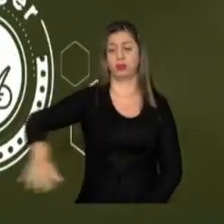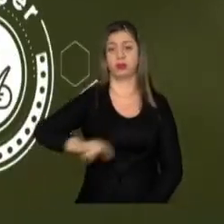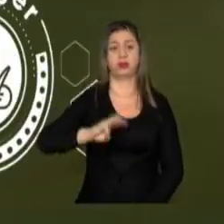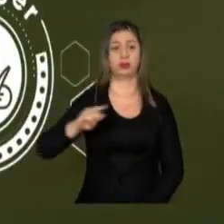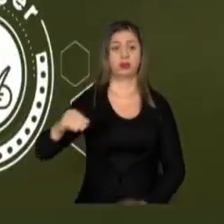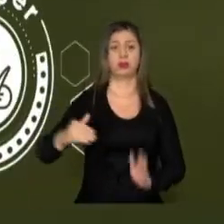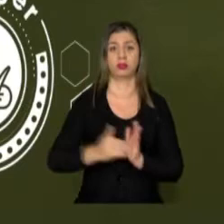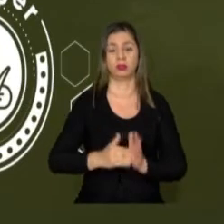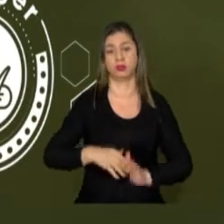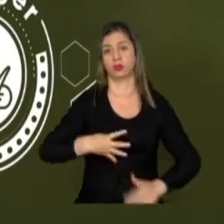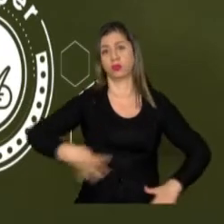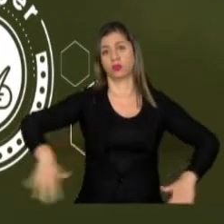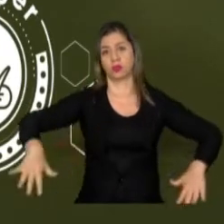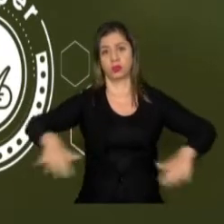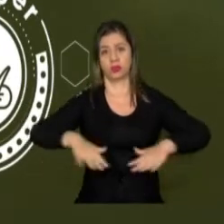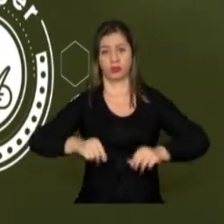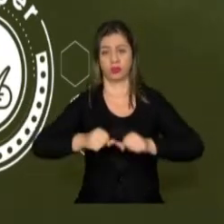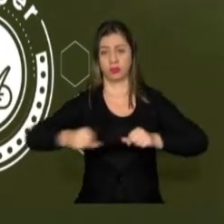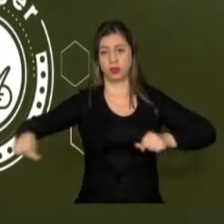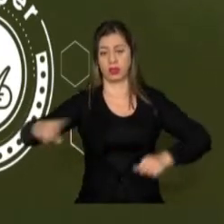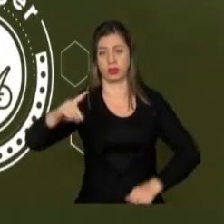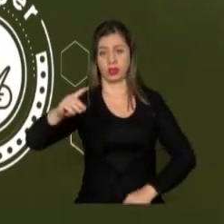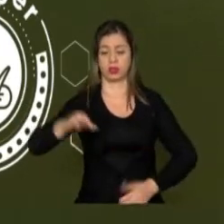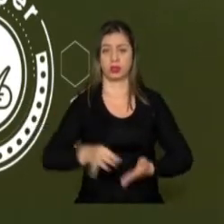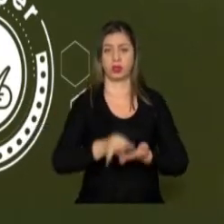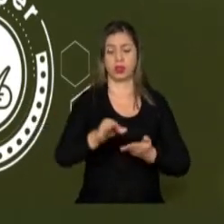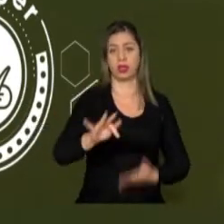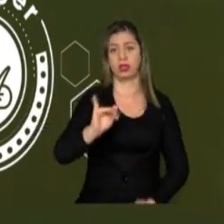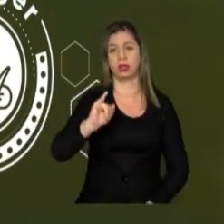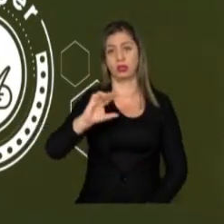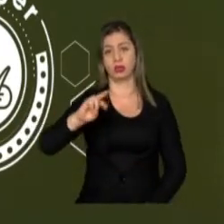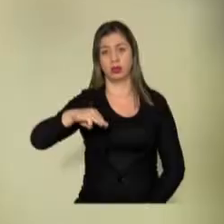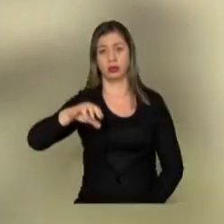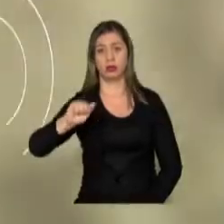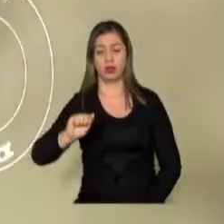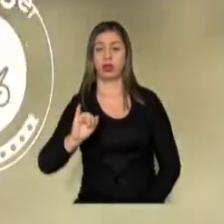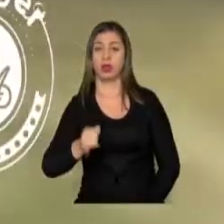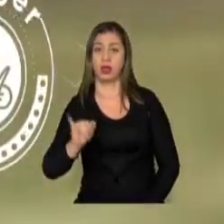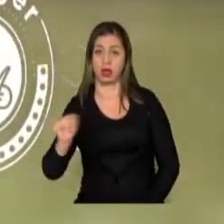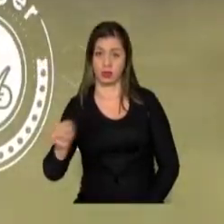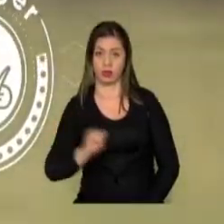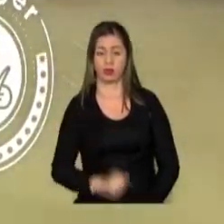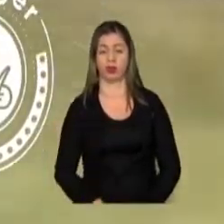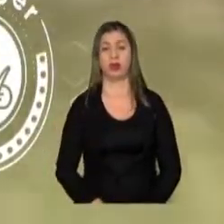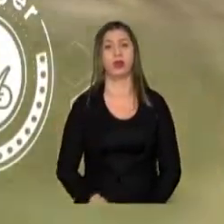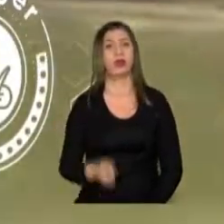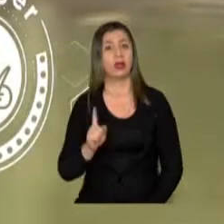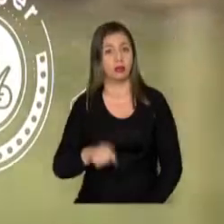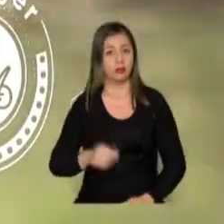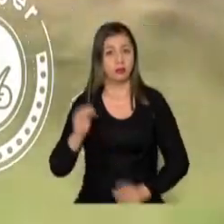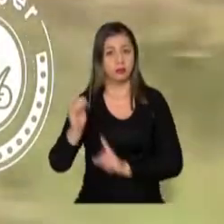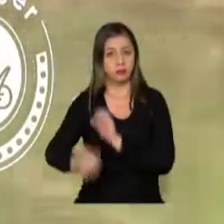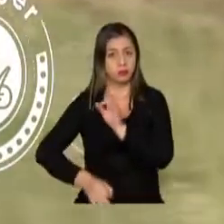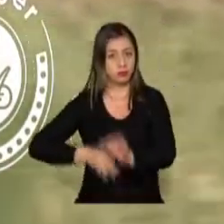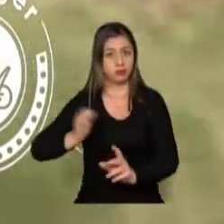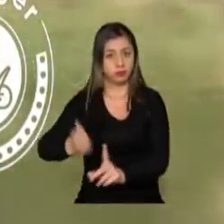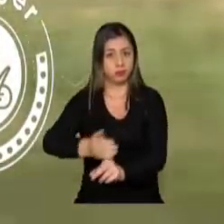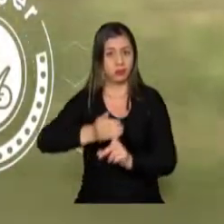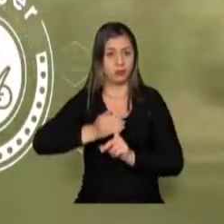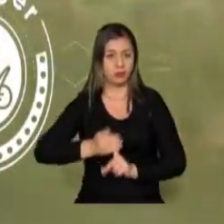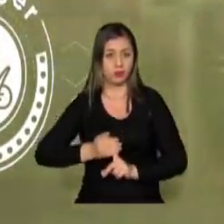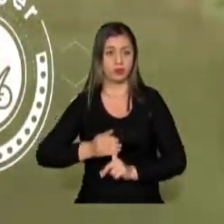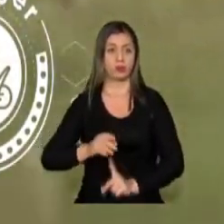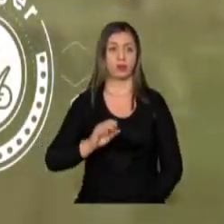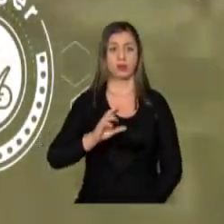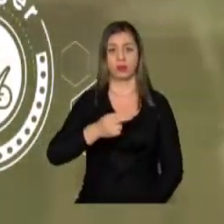más en unas 4.000 hectáreas en las cuencas Timbe y Claro en Jamundí. Además, se protegen bosques secos en las cuencas de captación de los humedales Cocalo,